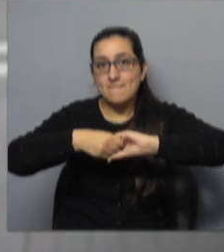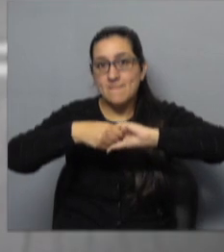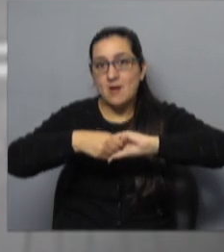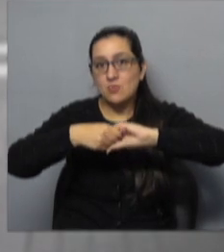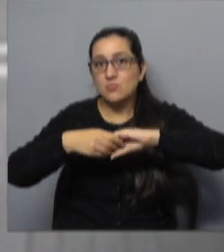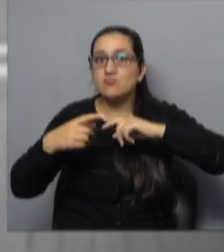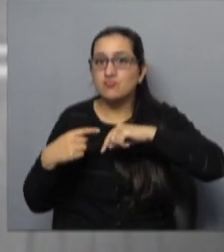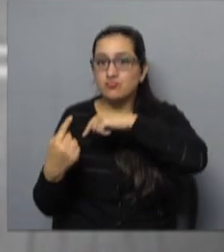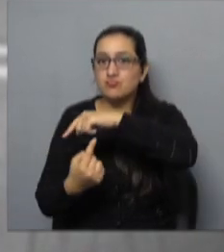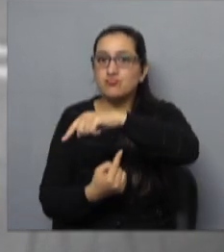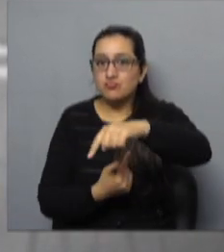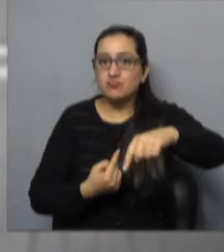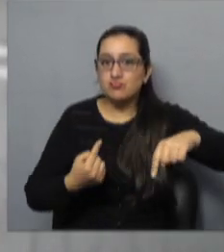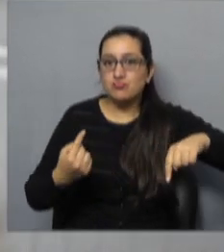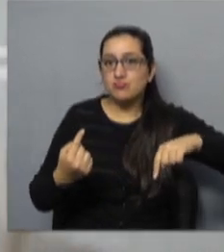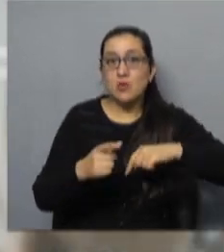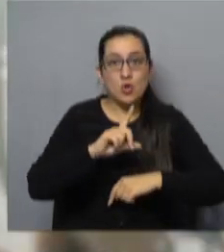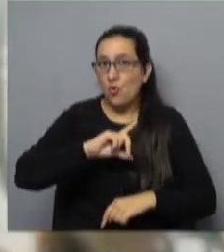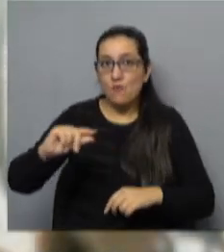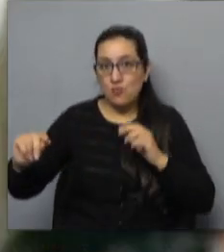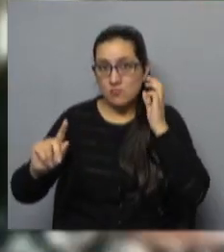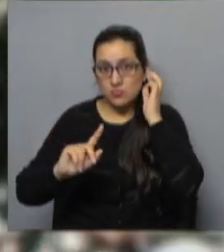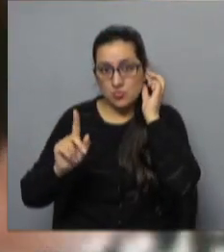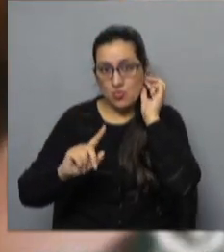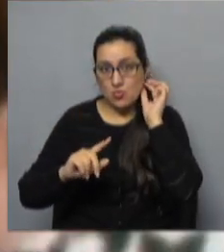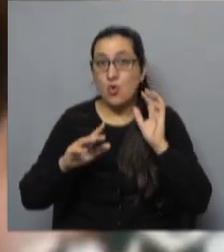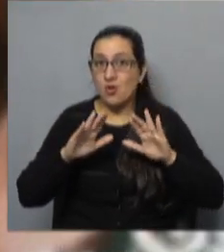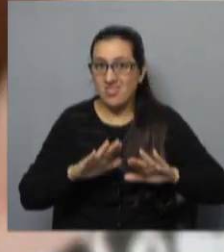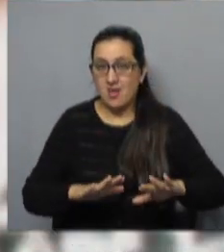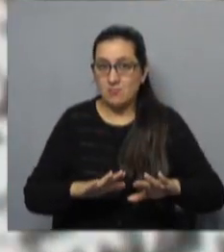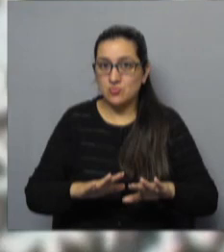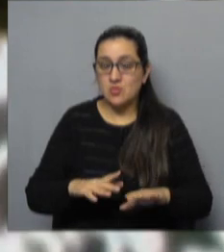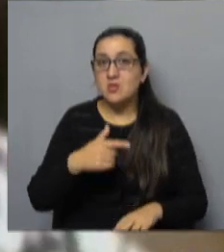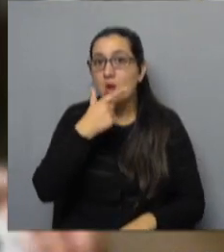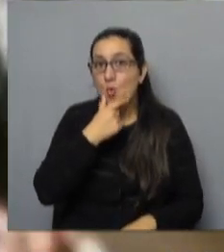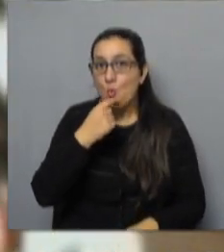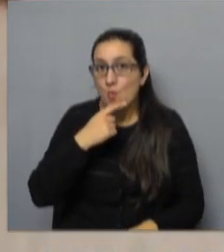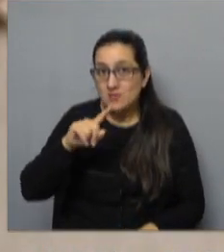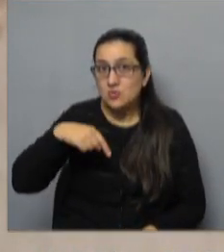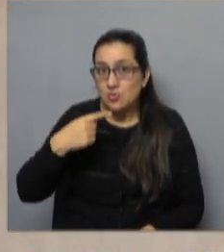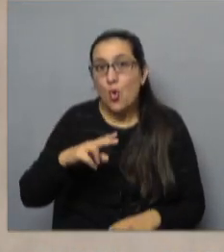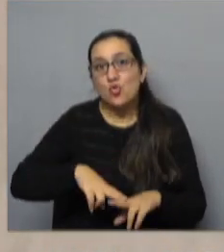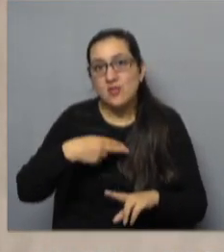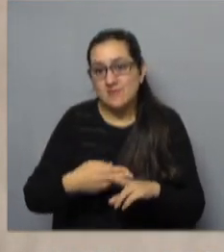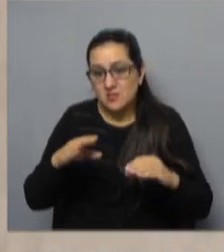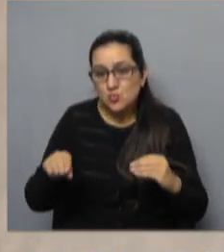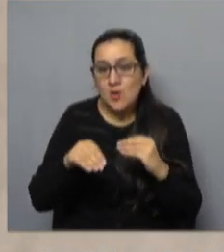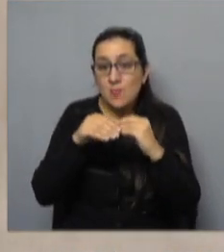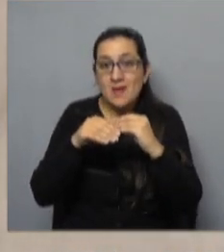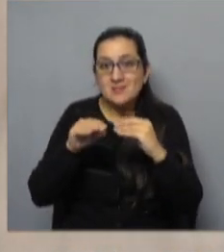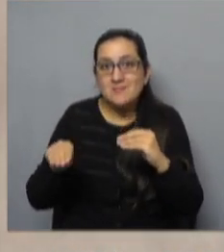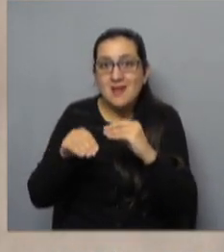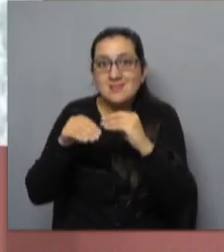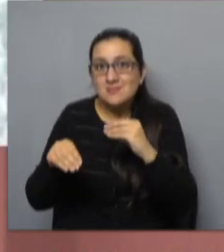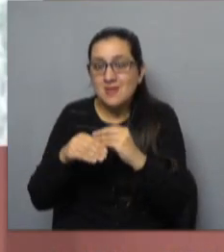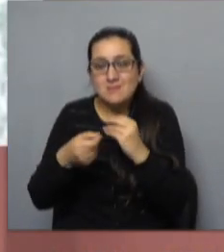a circular. Pero no nos fuimos, nos quedamos. Y al jueves siguiente éramos más, y al otro jueves